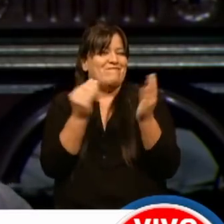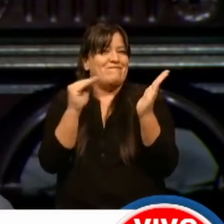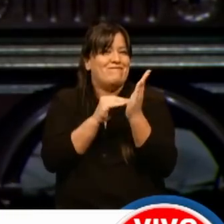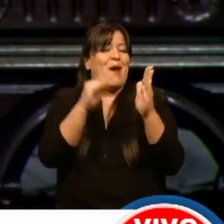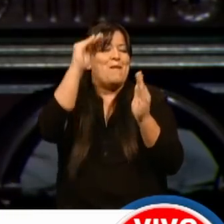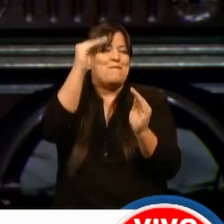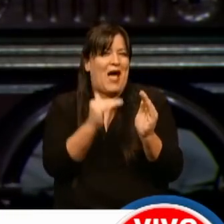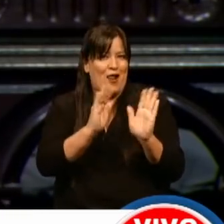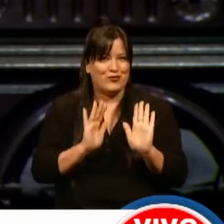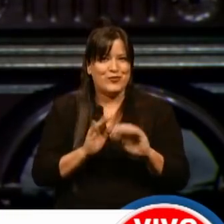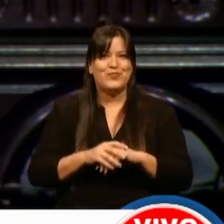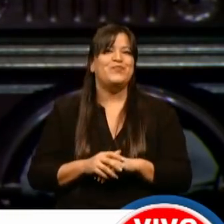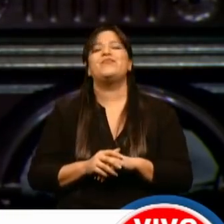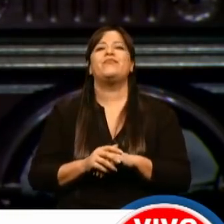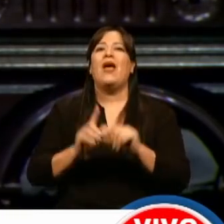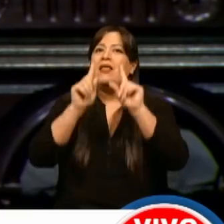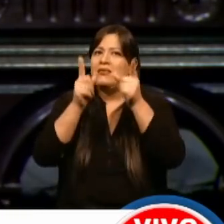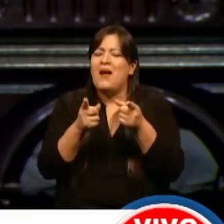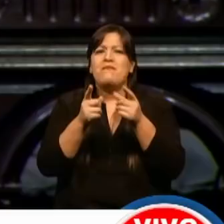Lo maravilloso, aparte, que tiene